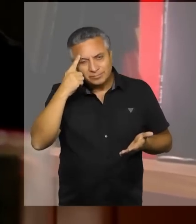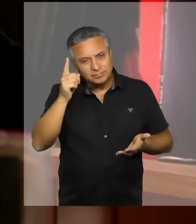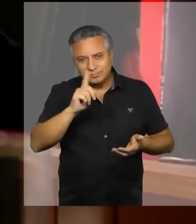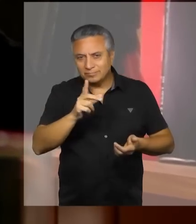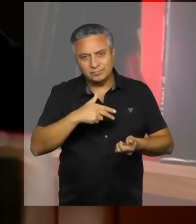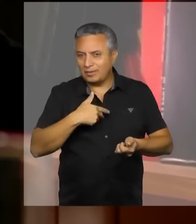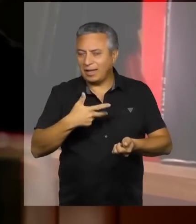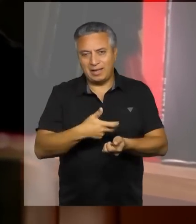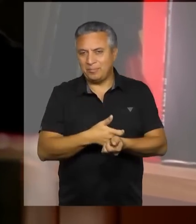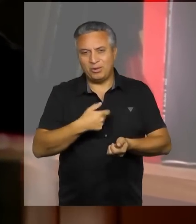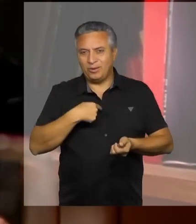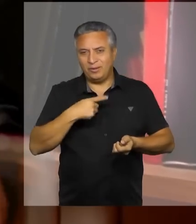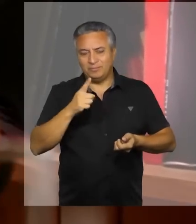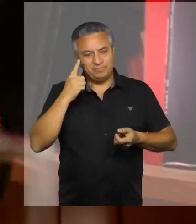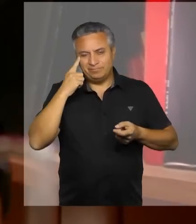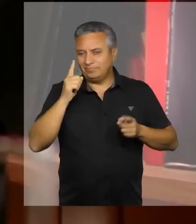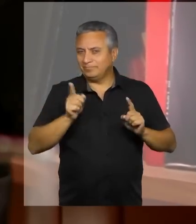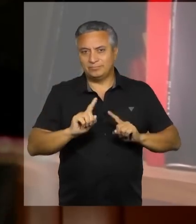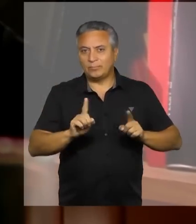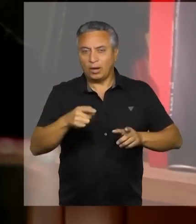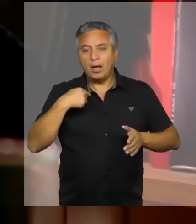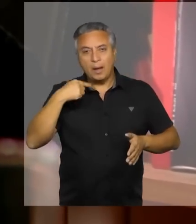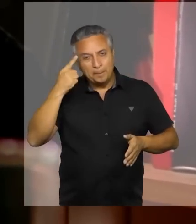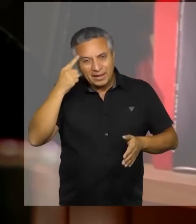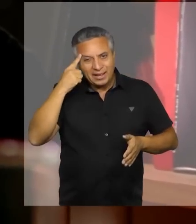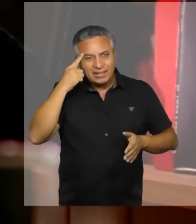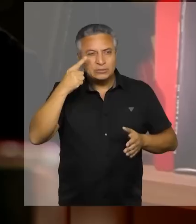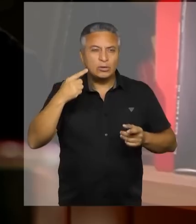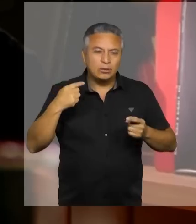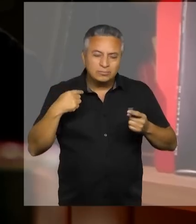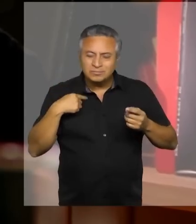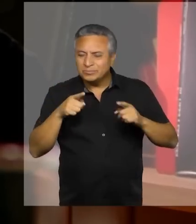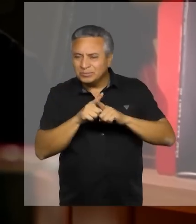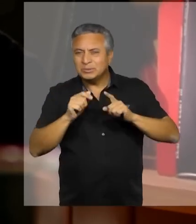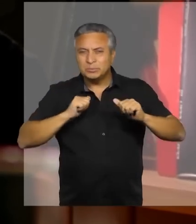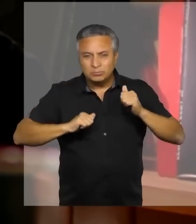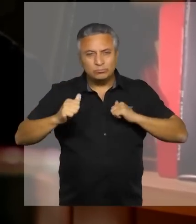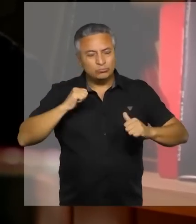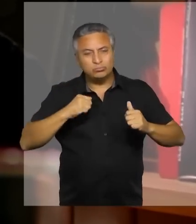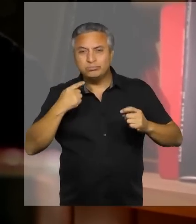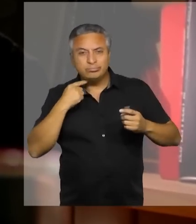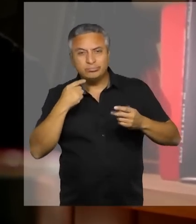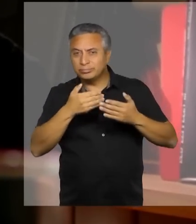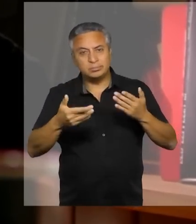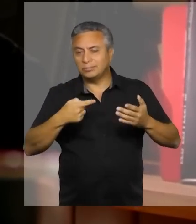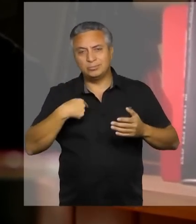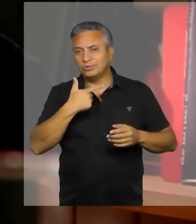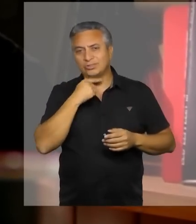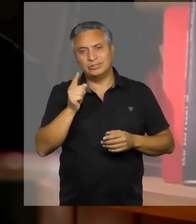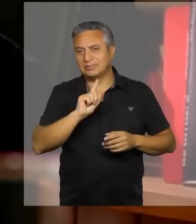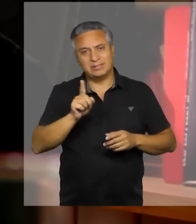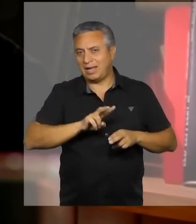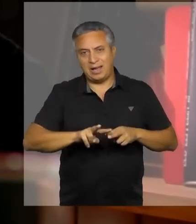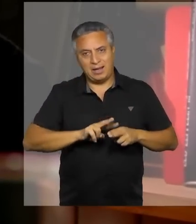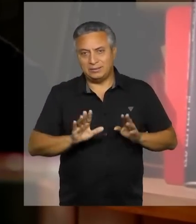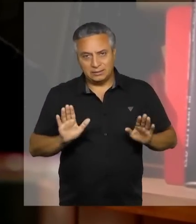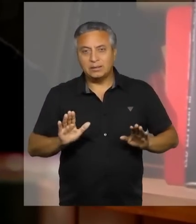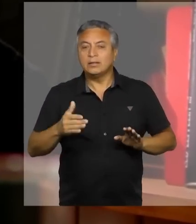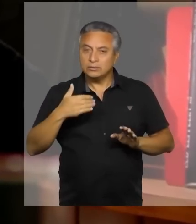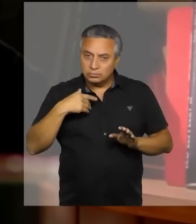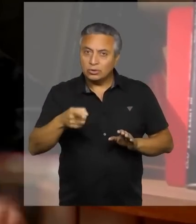quimioterapia. Tú sabes lo que pienso, los efectos y no estoy dispuesto a hacerlo. Voy a